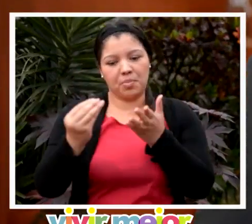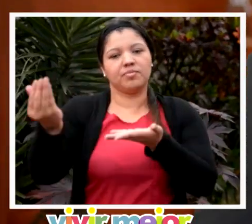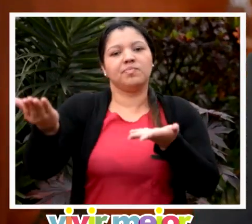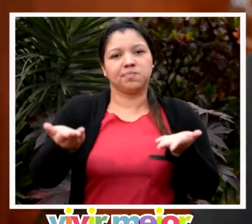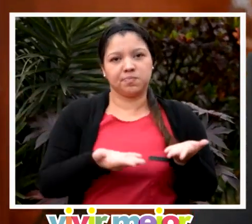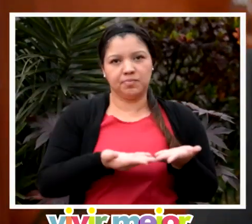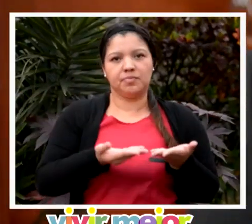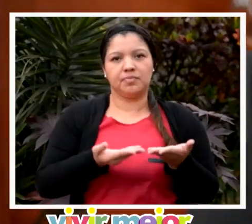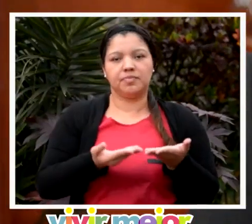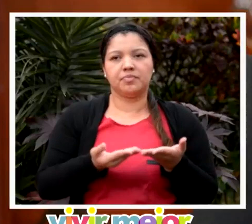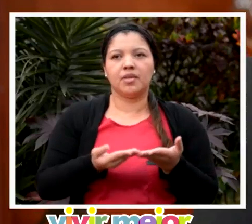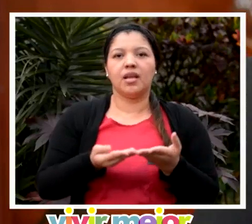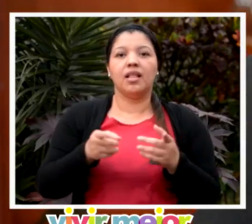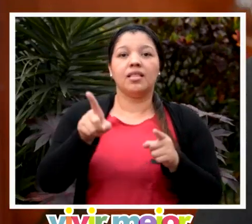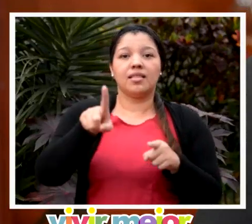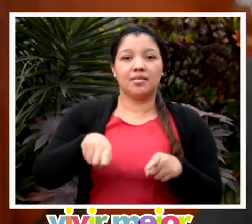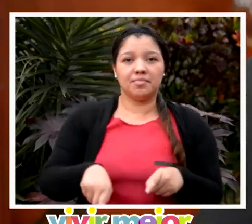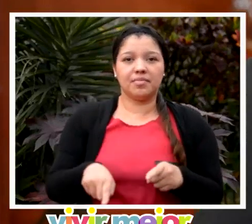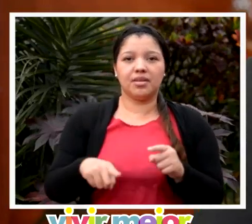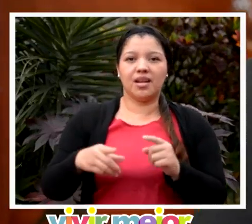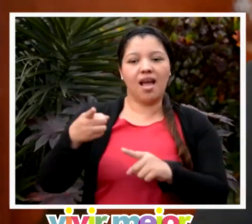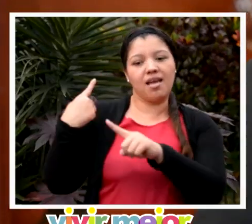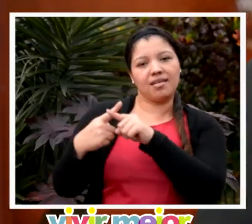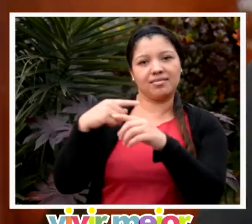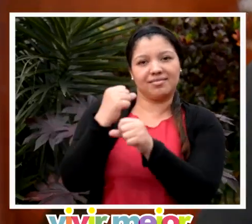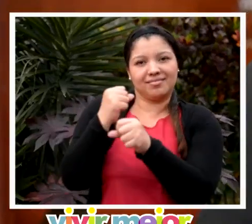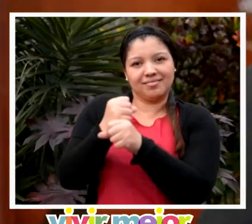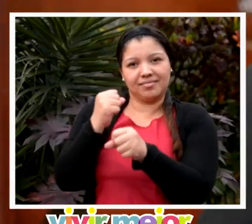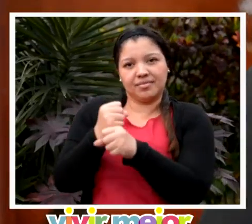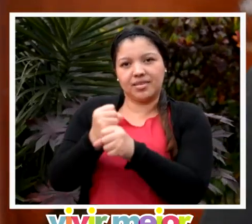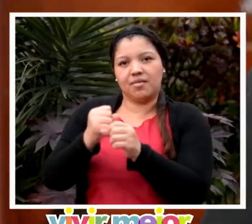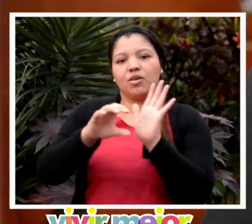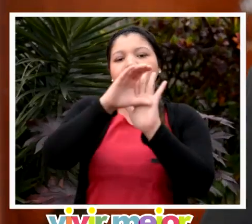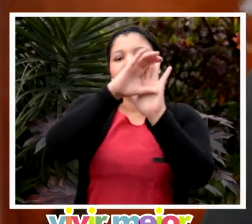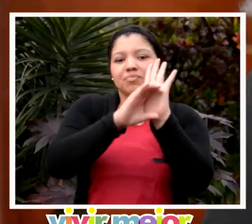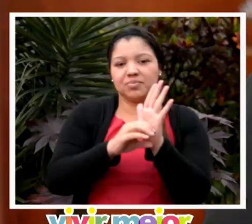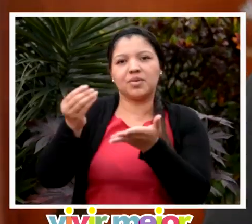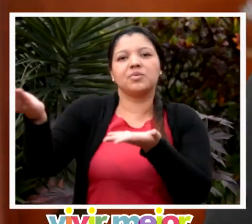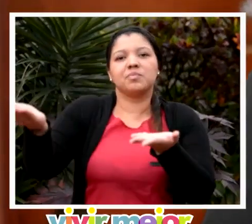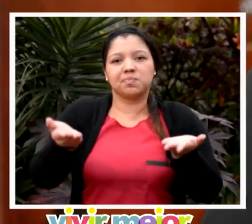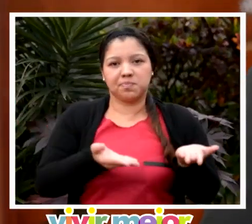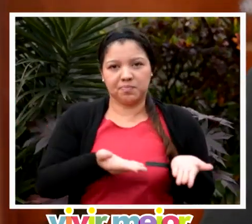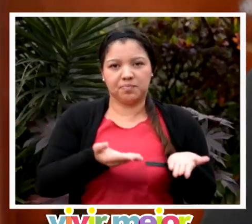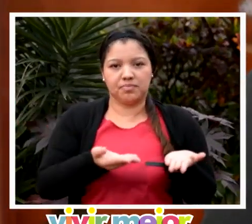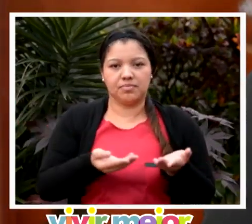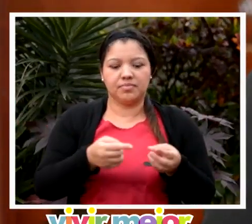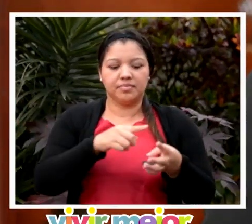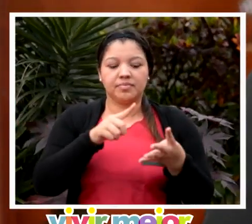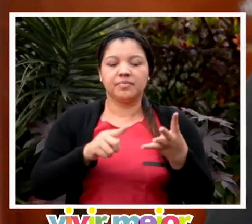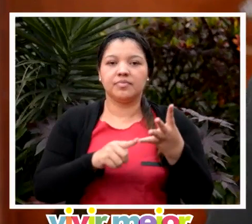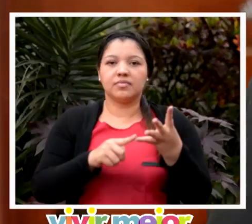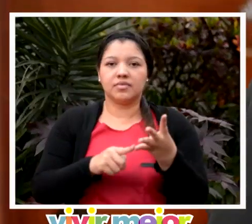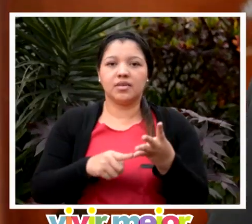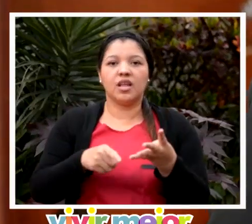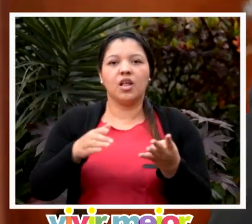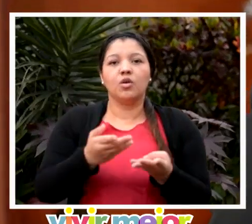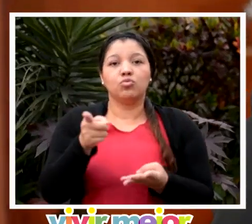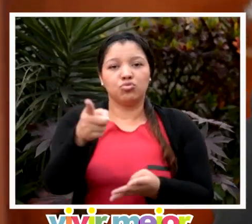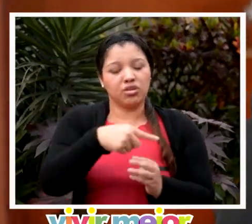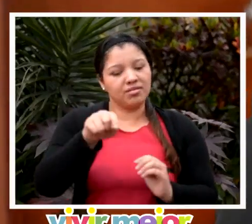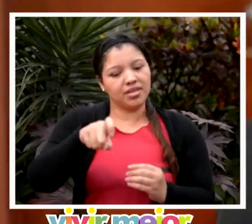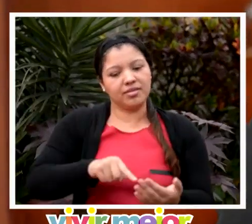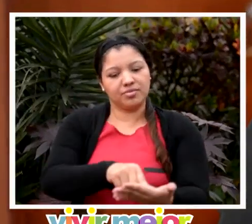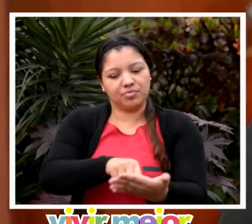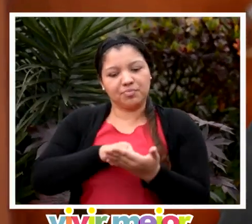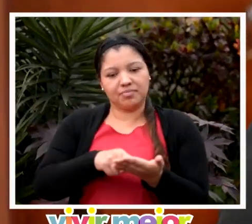para invitarlos a que inscriban sus hojas de vida para que se perfilen en su formación y en su academia de conformidad con las directrices que